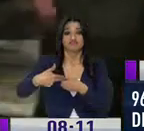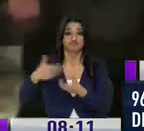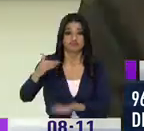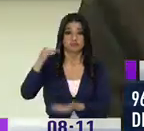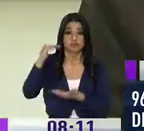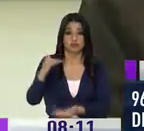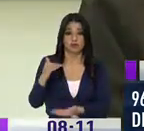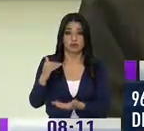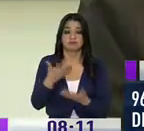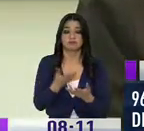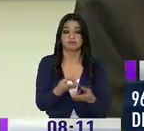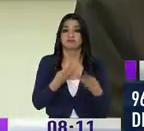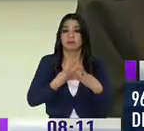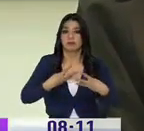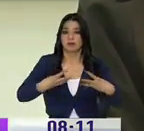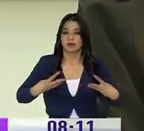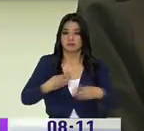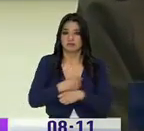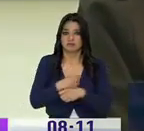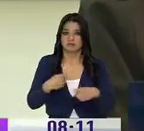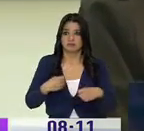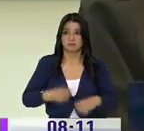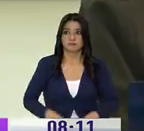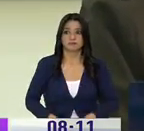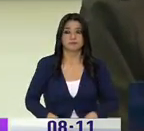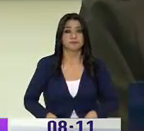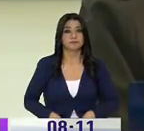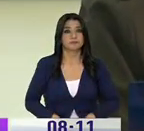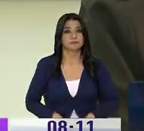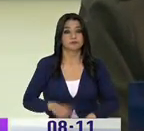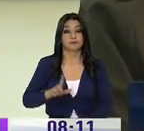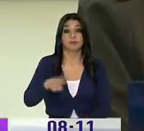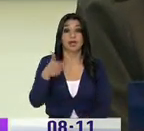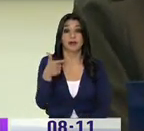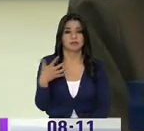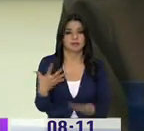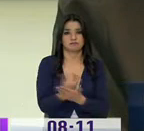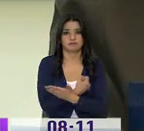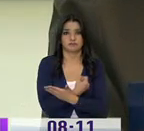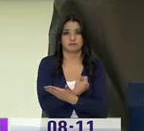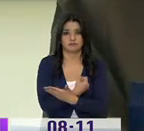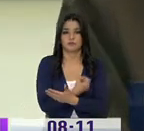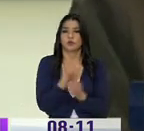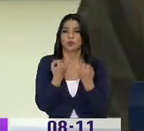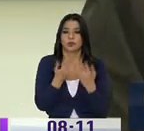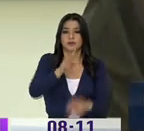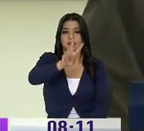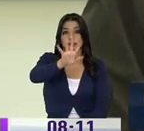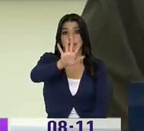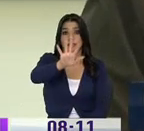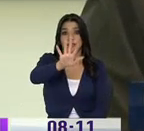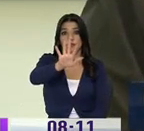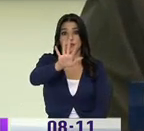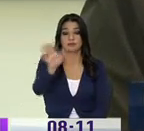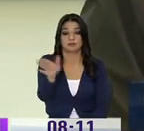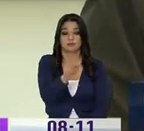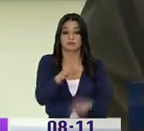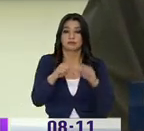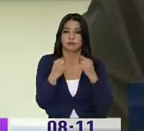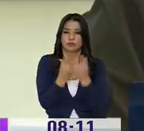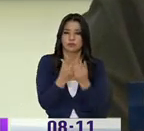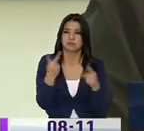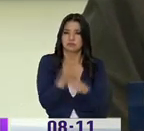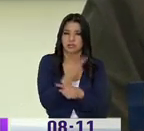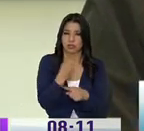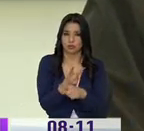sustancias explosivas. Se saca de circulación armas de fuego en el número de 25. Y estas organizaciones que